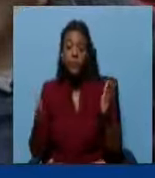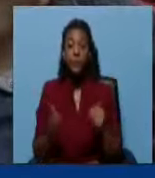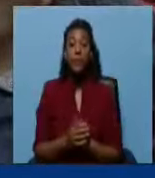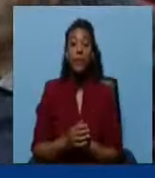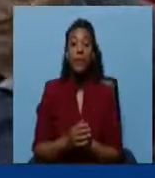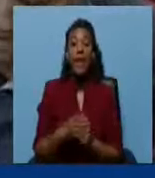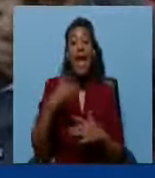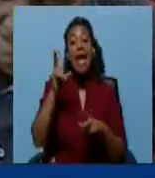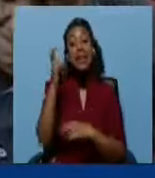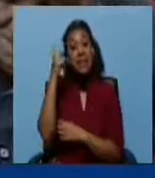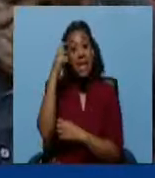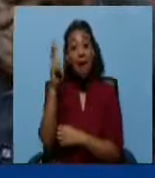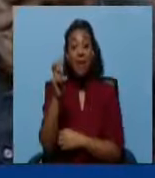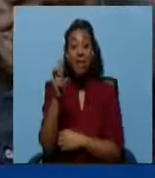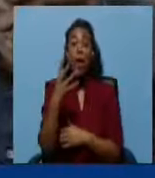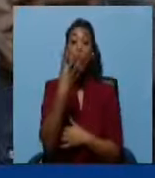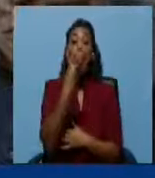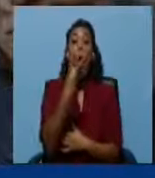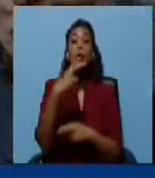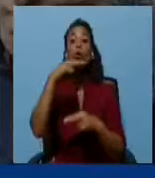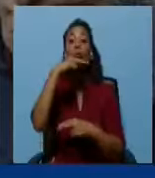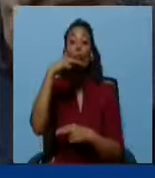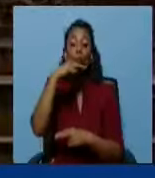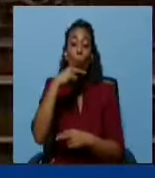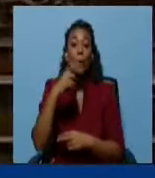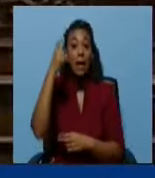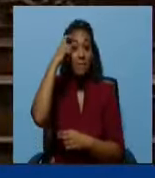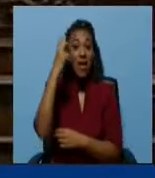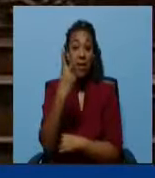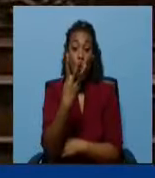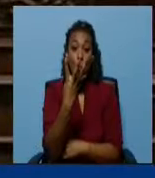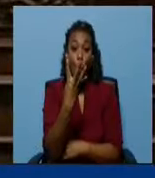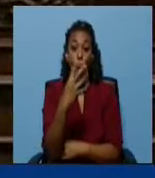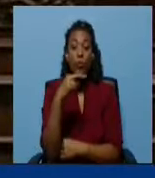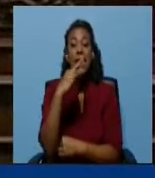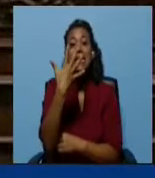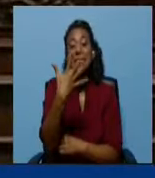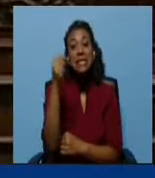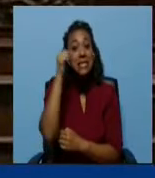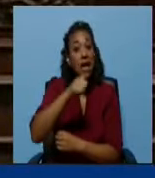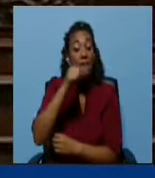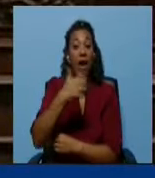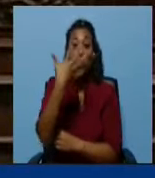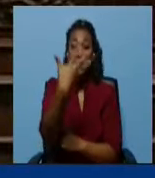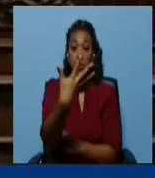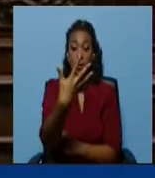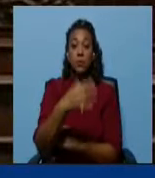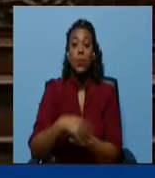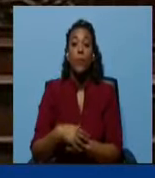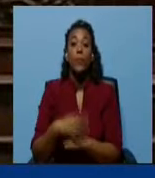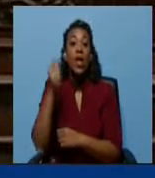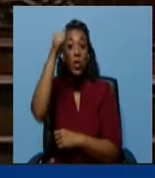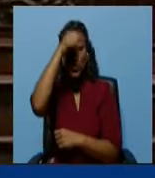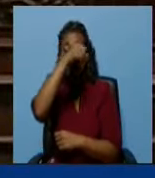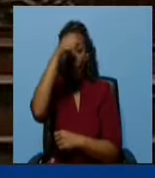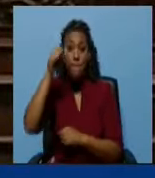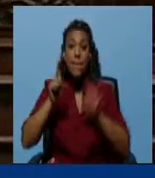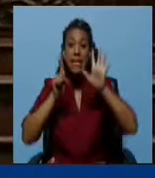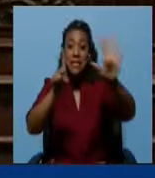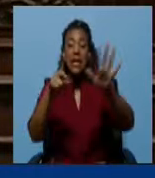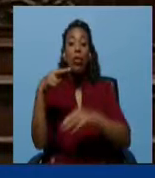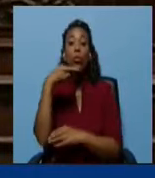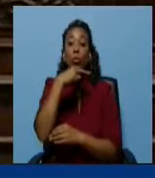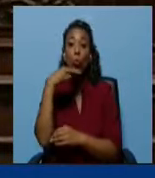el viernes 4 de octubre, sábado 5 y domingo 6